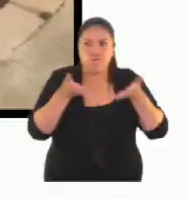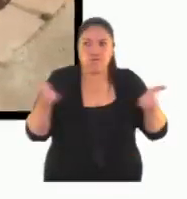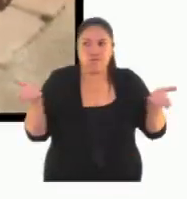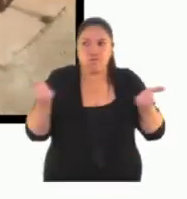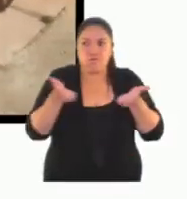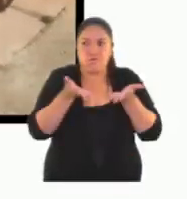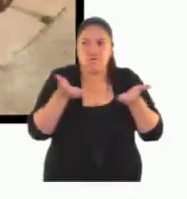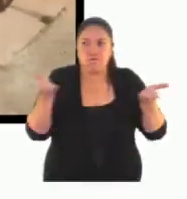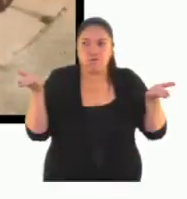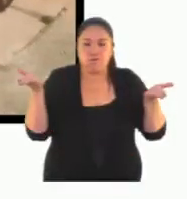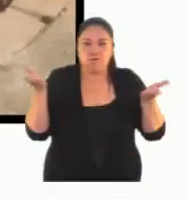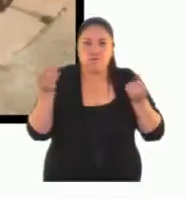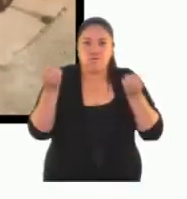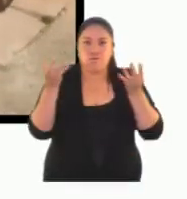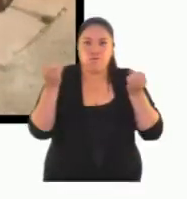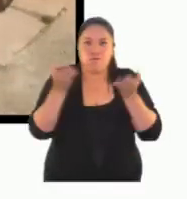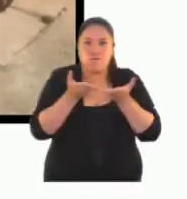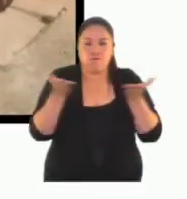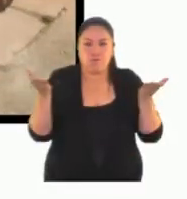320-899-2210 o al